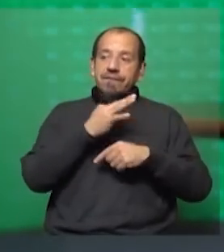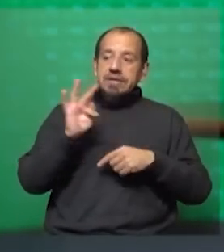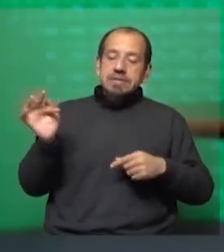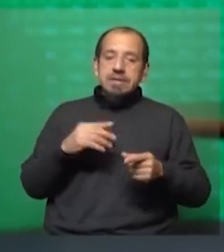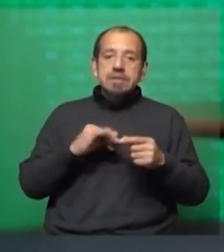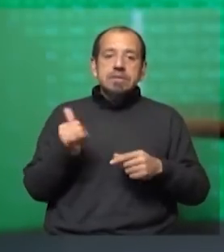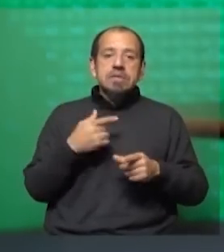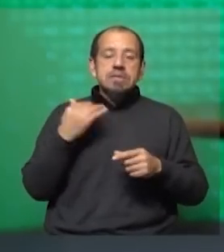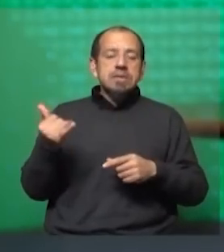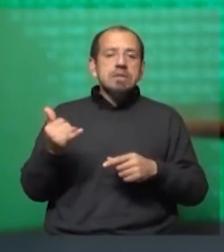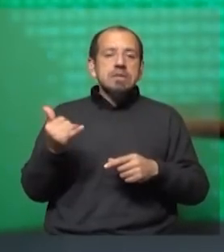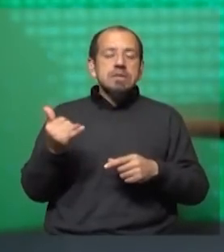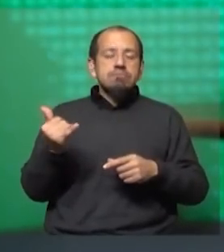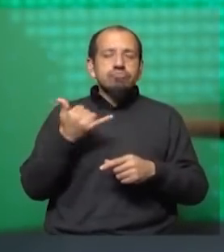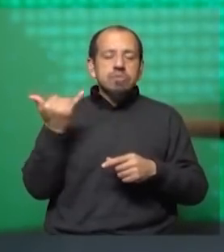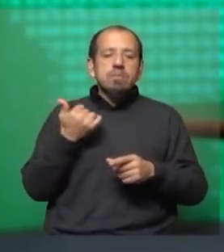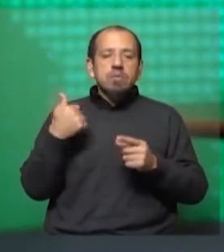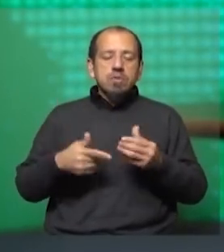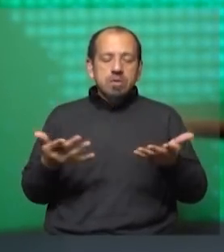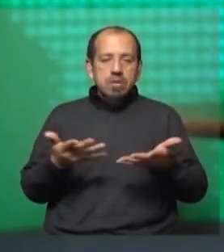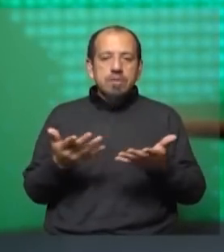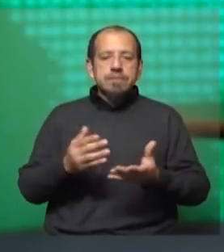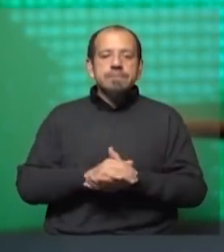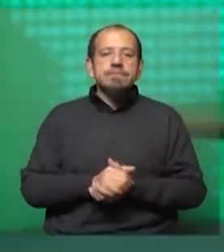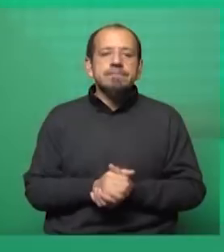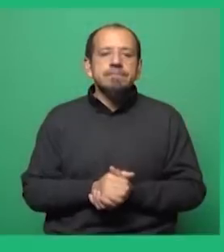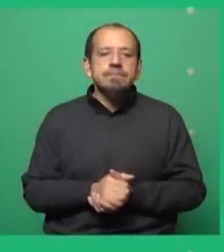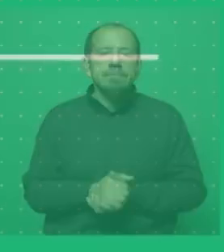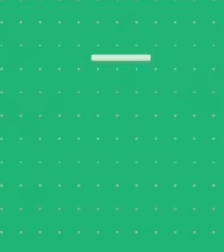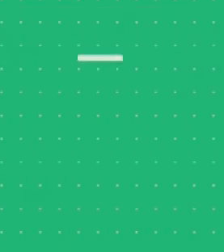desde hace mucho tiempo todo esto a partir de ahora